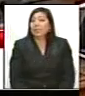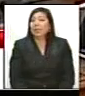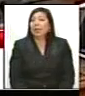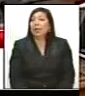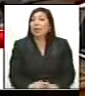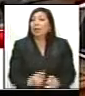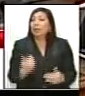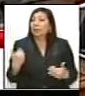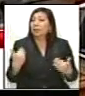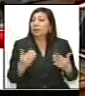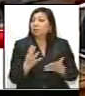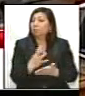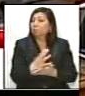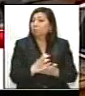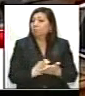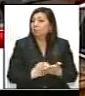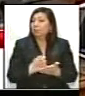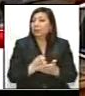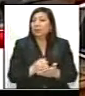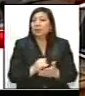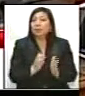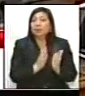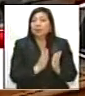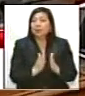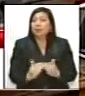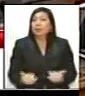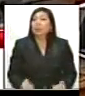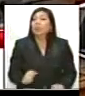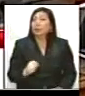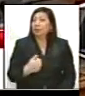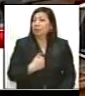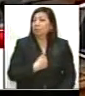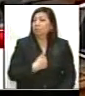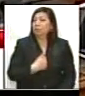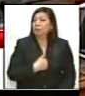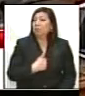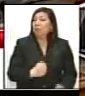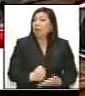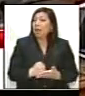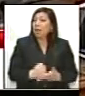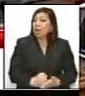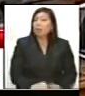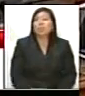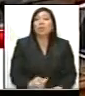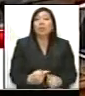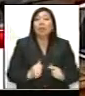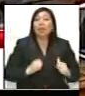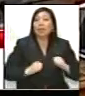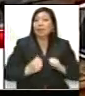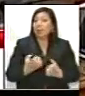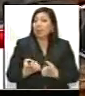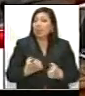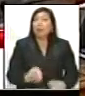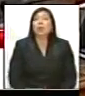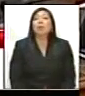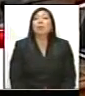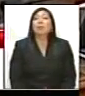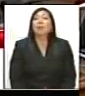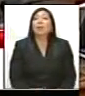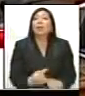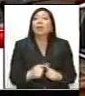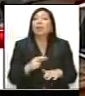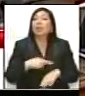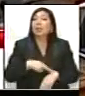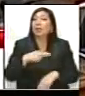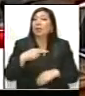que contribuye a reducir el déficit estructural y asimismo ayuda a una serie de actividades económicas en las diferentes